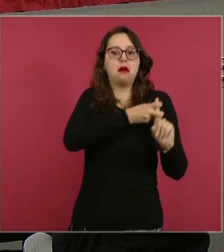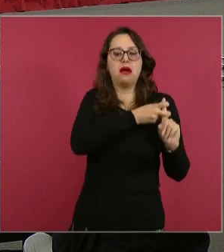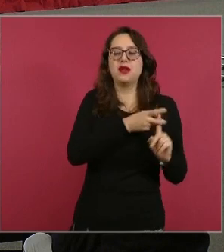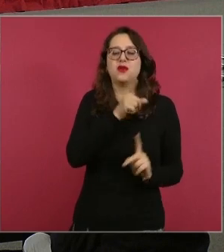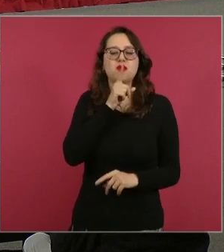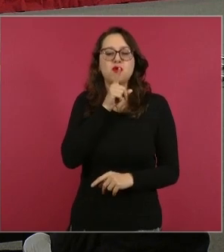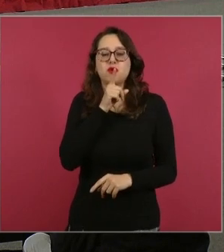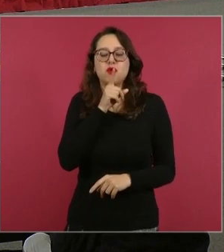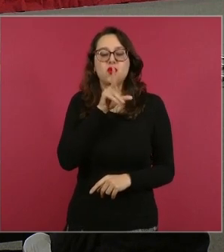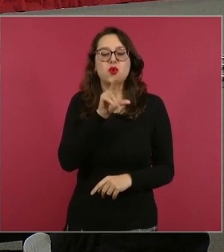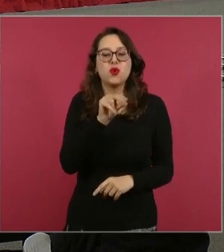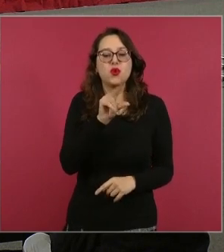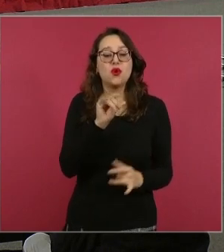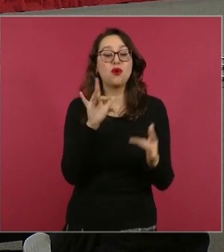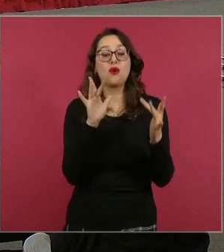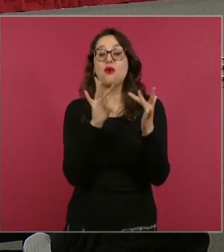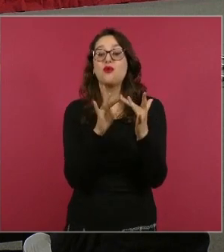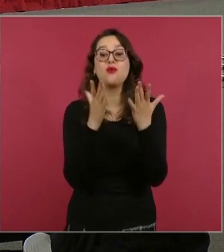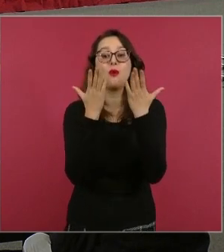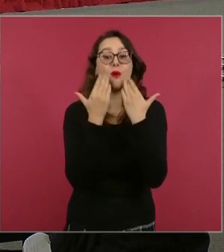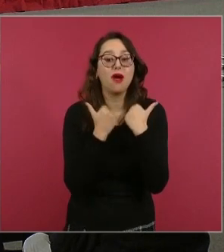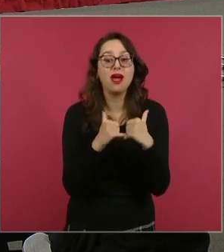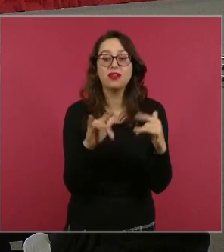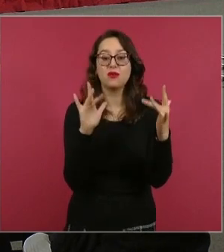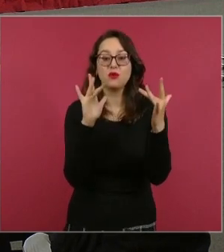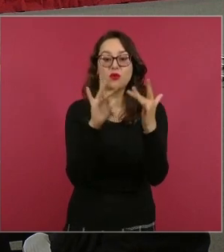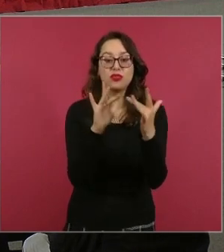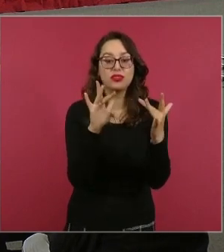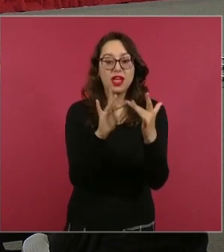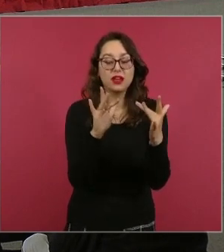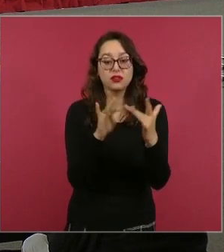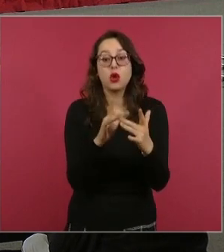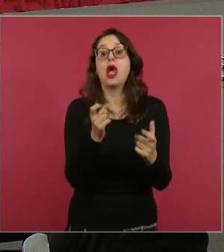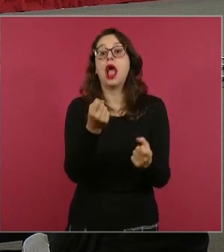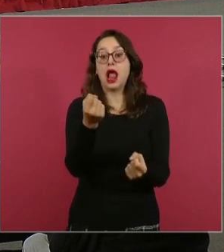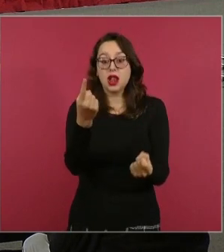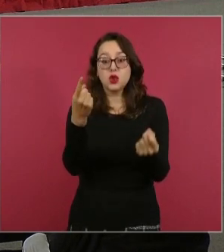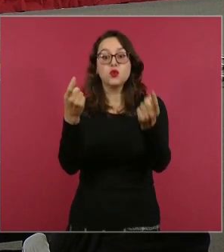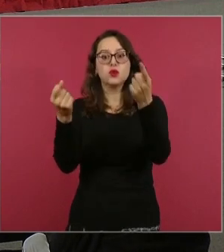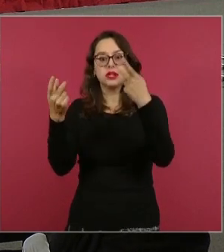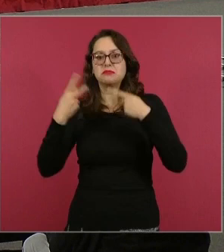de los no localizados y que ya habían